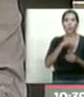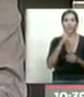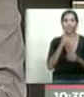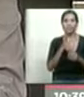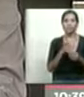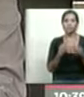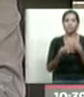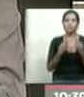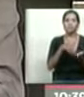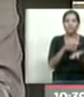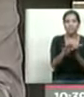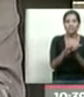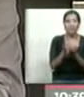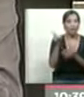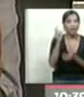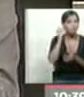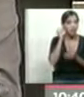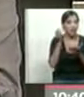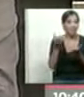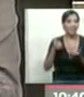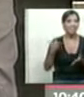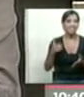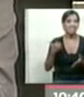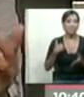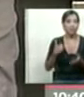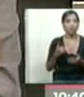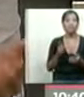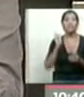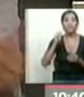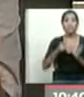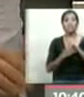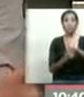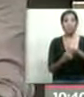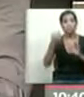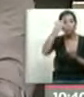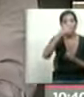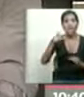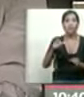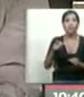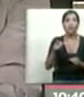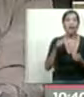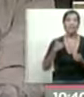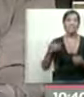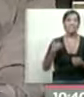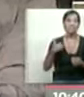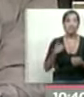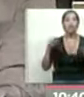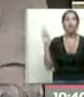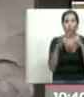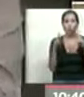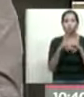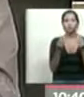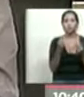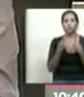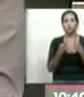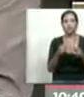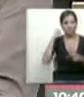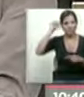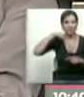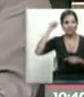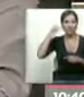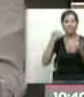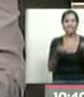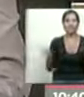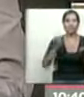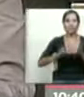que le pasaron a ella, pero que bueno, que también demuestran que el pueblo argentino está ávido de conocer, de saber muchas cosas. Vamos con este video y ya venimos